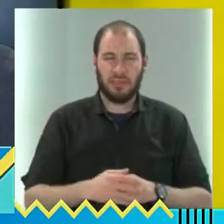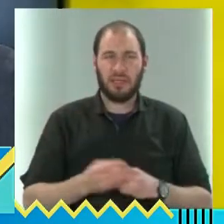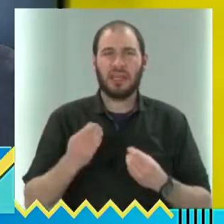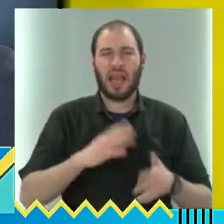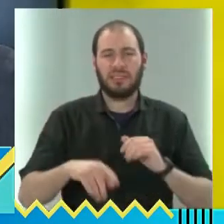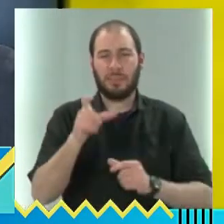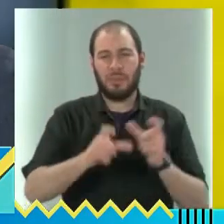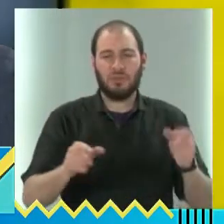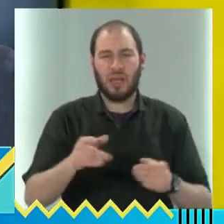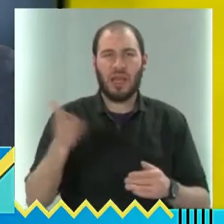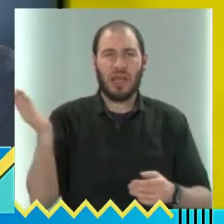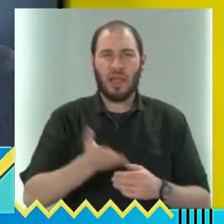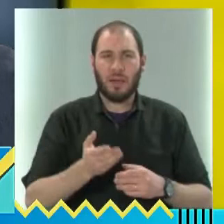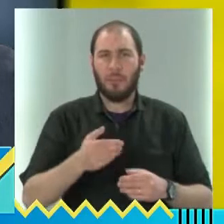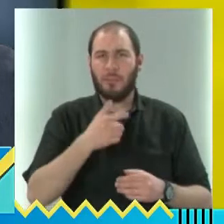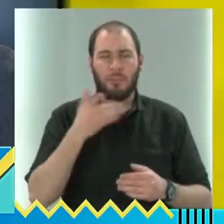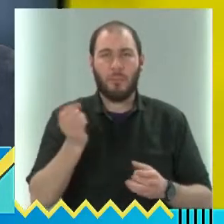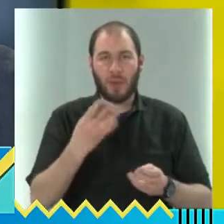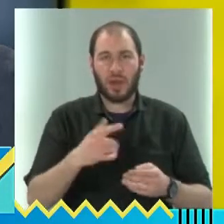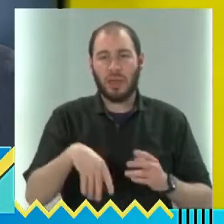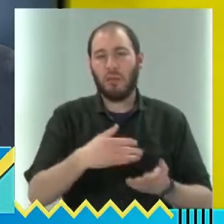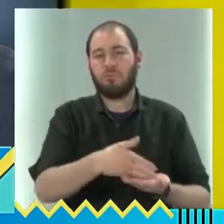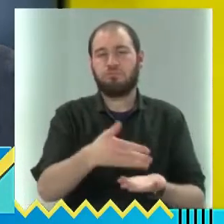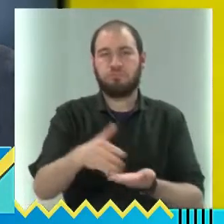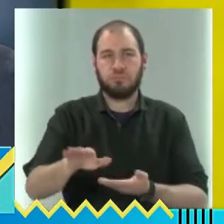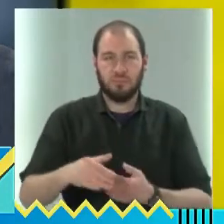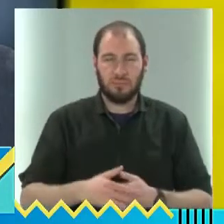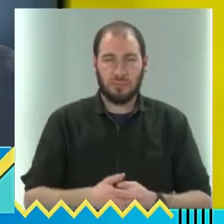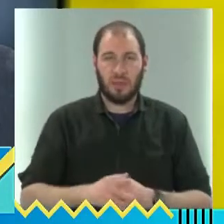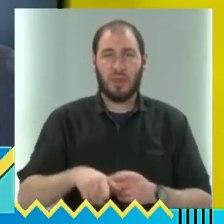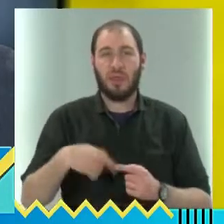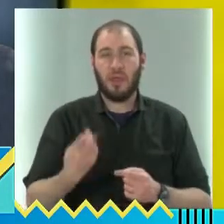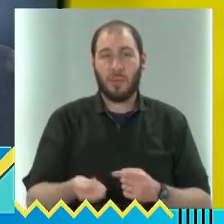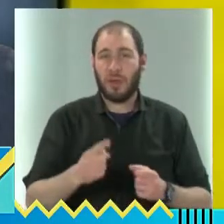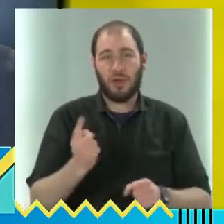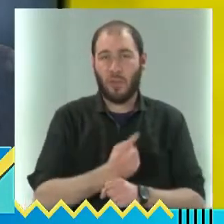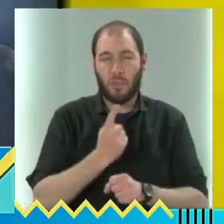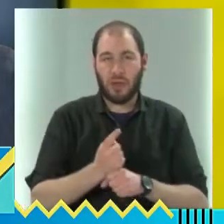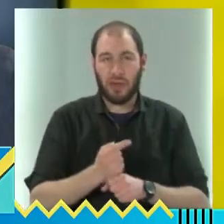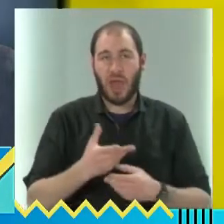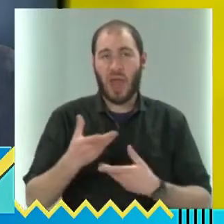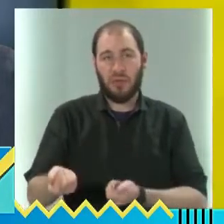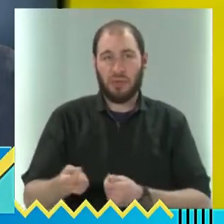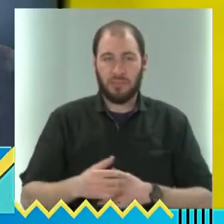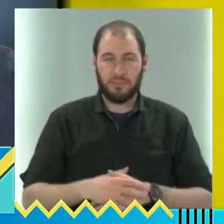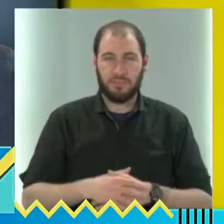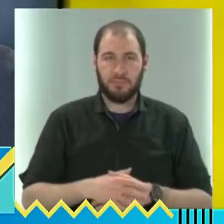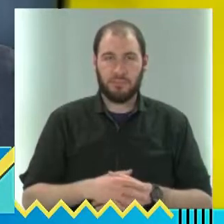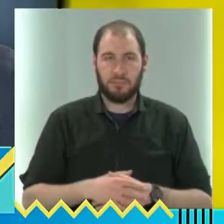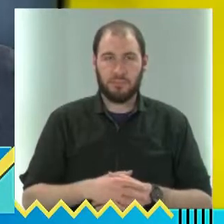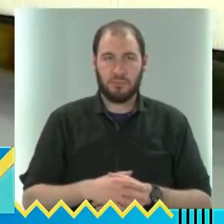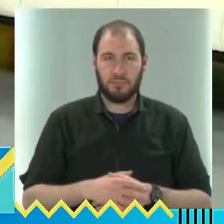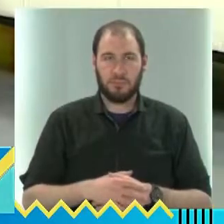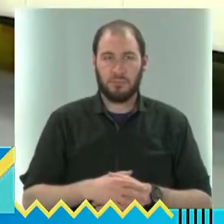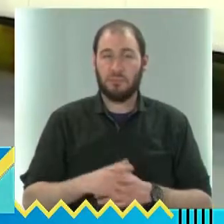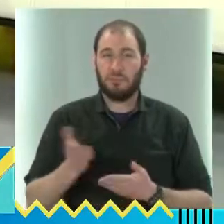con esa gente que criminalizamos de alguna forma, porque las vamos a ir corriendo del sistema y no vamos a tener posibilidad de auxiliarlas de alguna forma. Bueno,